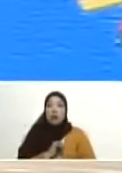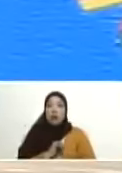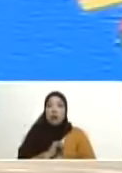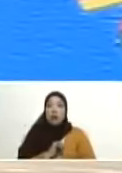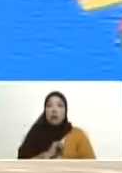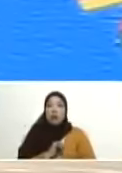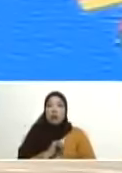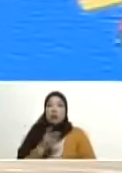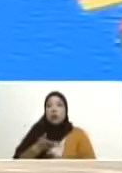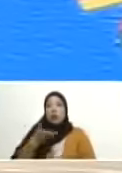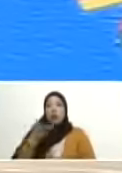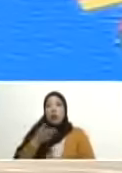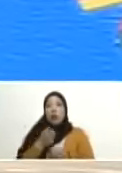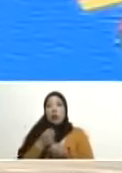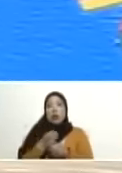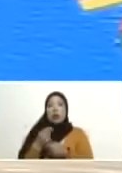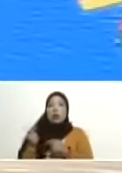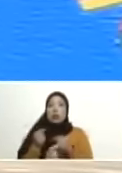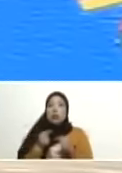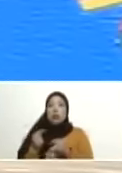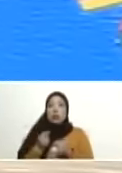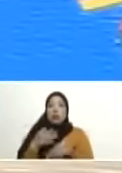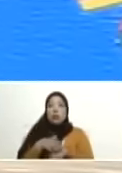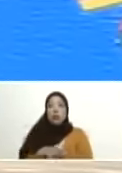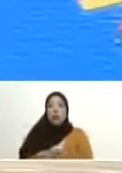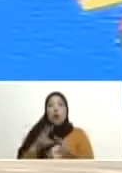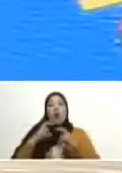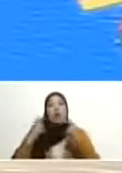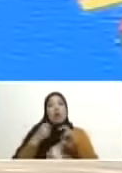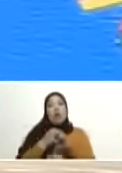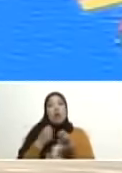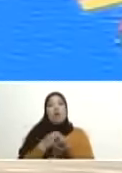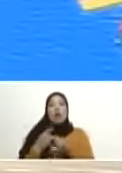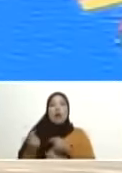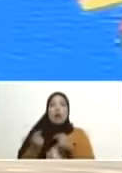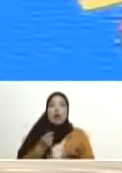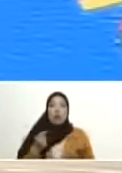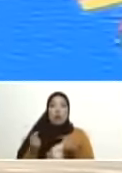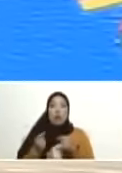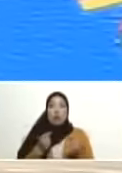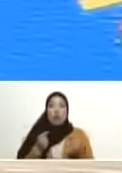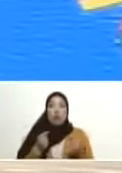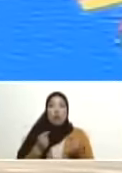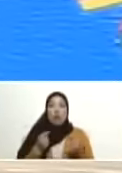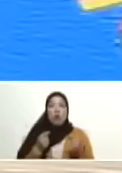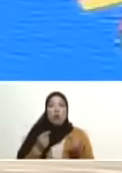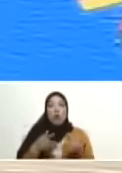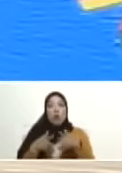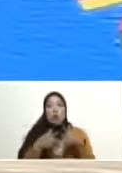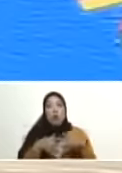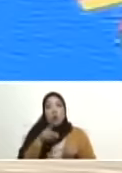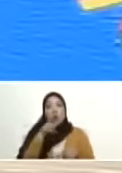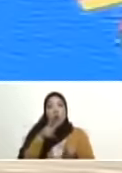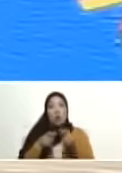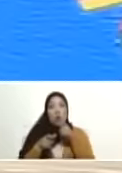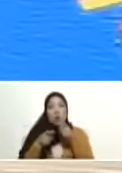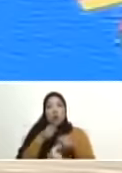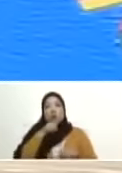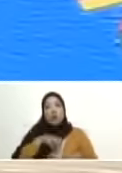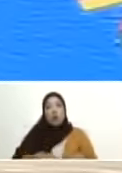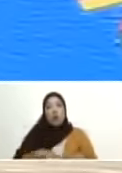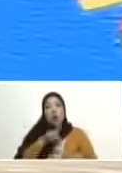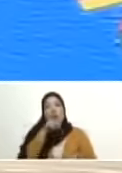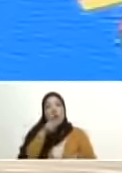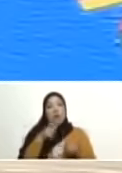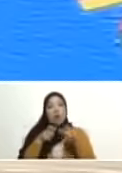y la importancia, entre otros temas que tiene este referéndum histórico y